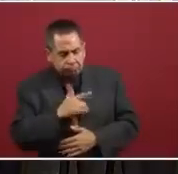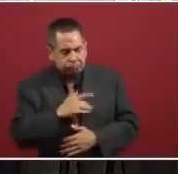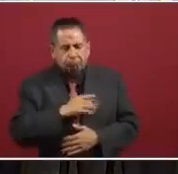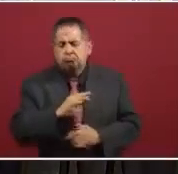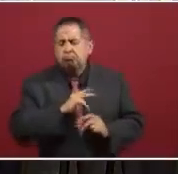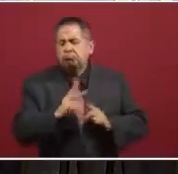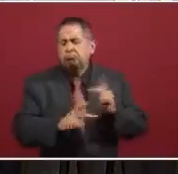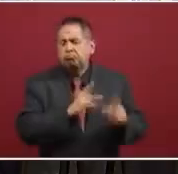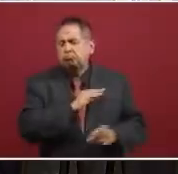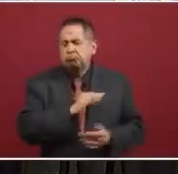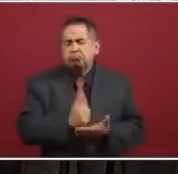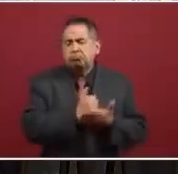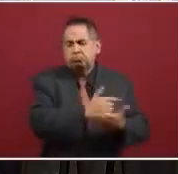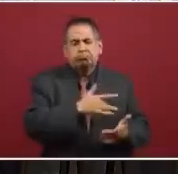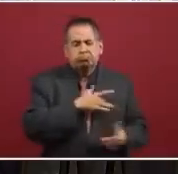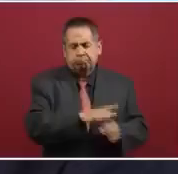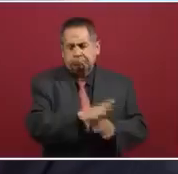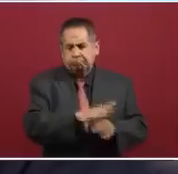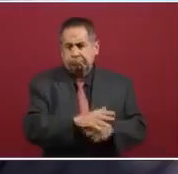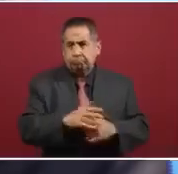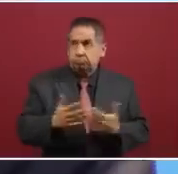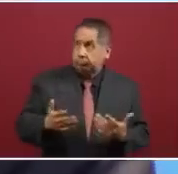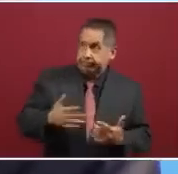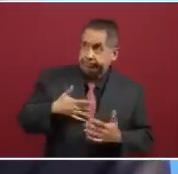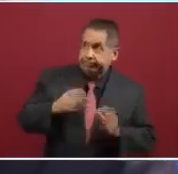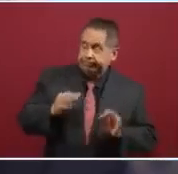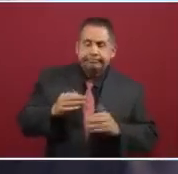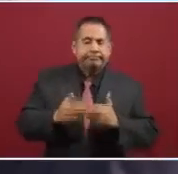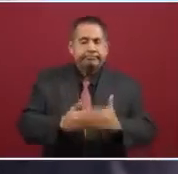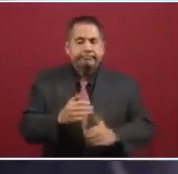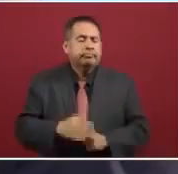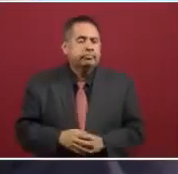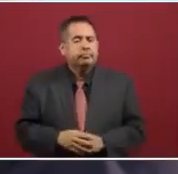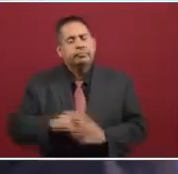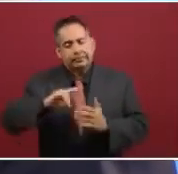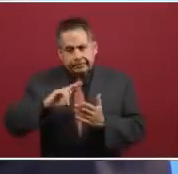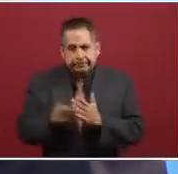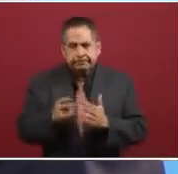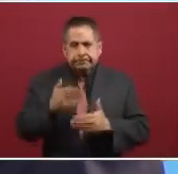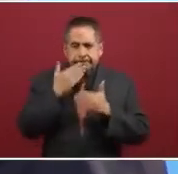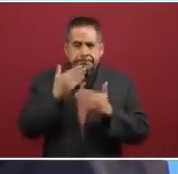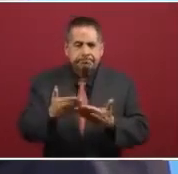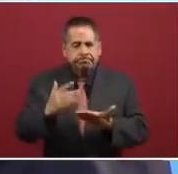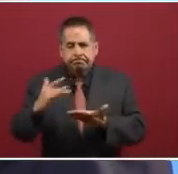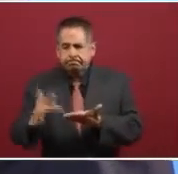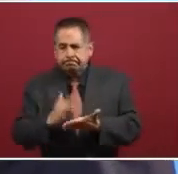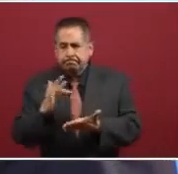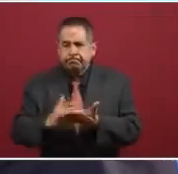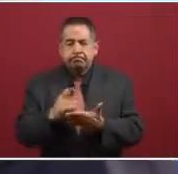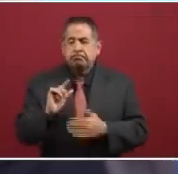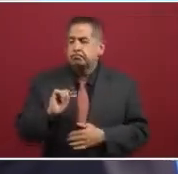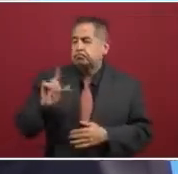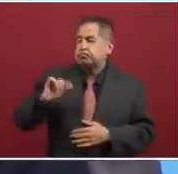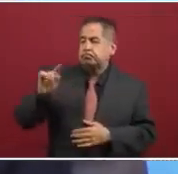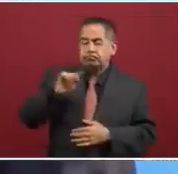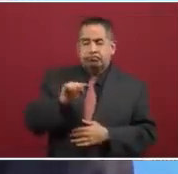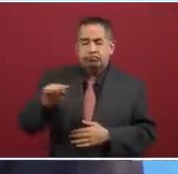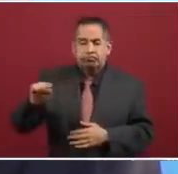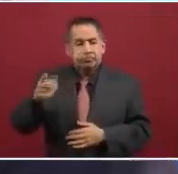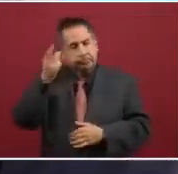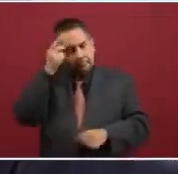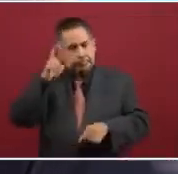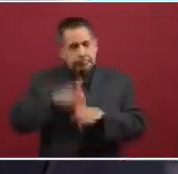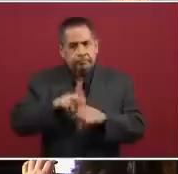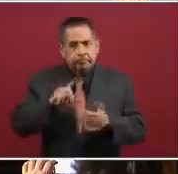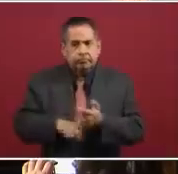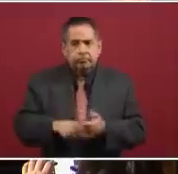nuestro gobierno federal. Aprecio de nueva cuenta el gran apoyo de los funcionarios y directivos